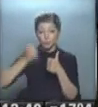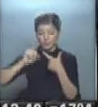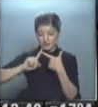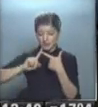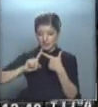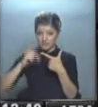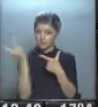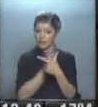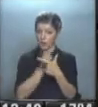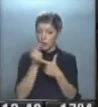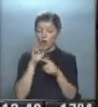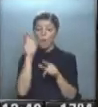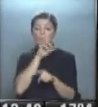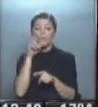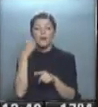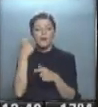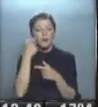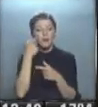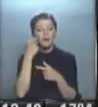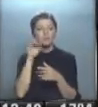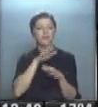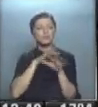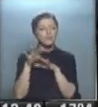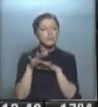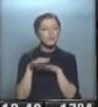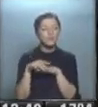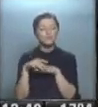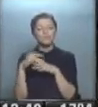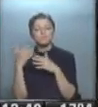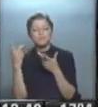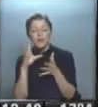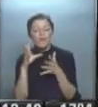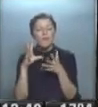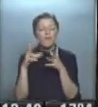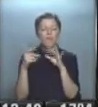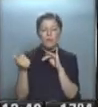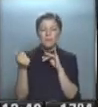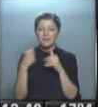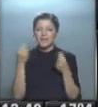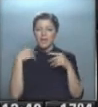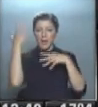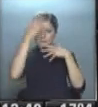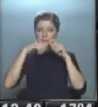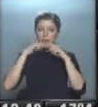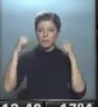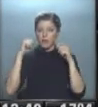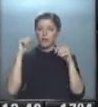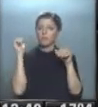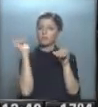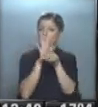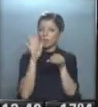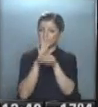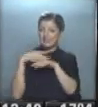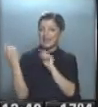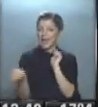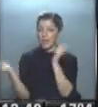aparecen... Desde una posición conservadora, pero ya dando una vuelta de tuerca, usando el pañuelo como reivindicación. Sí,